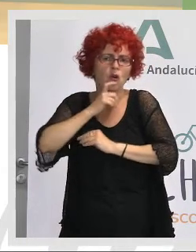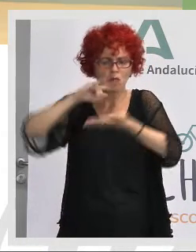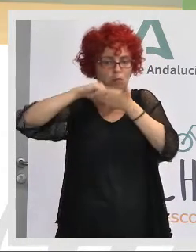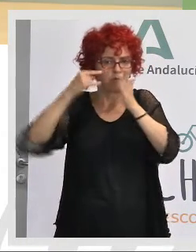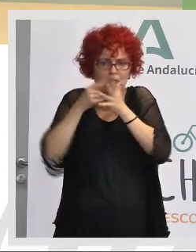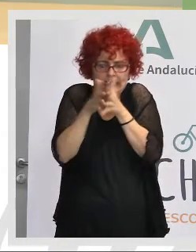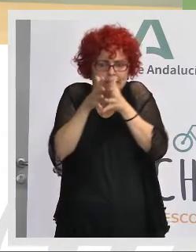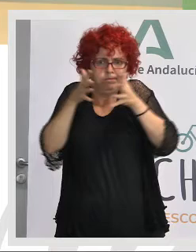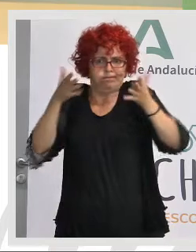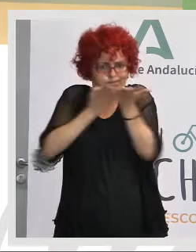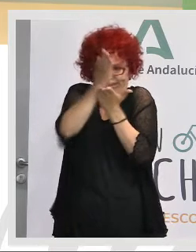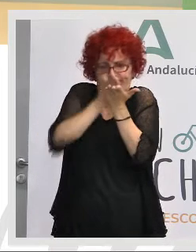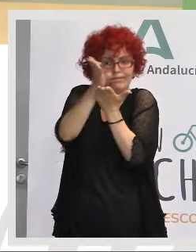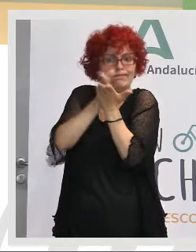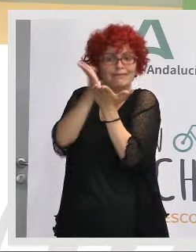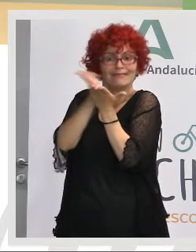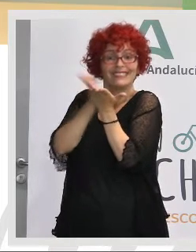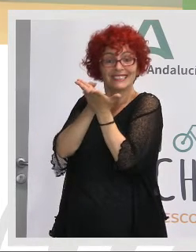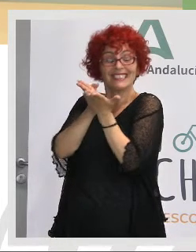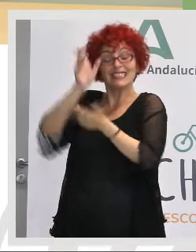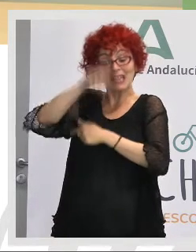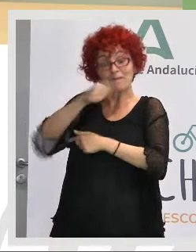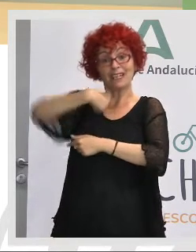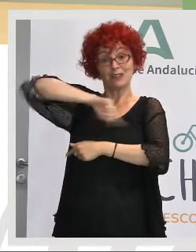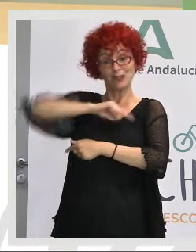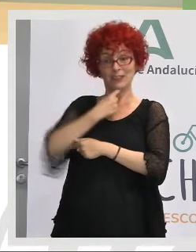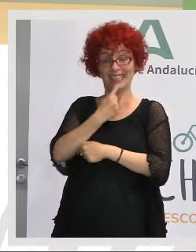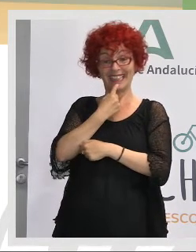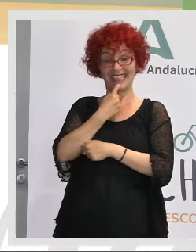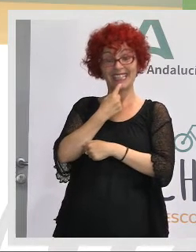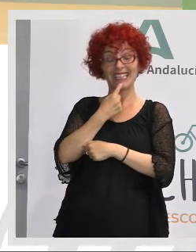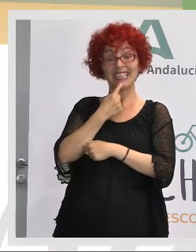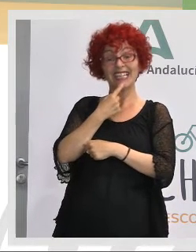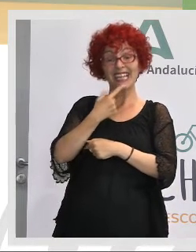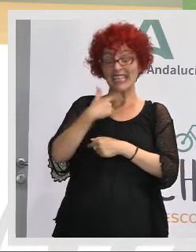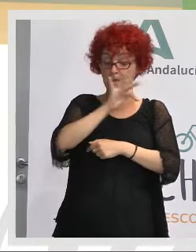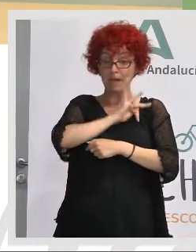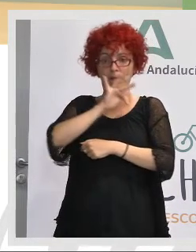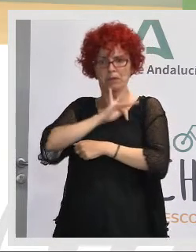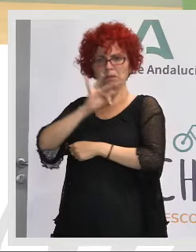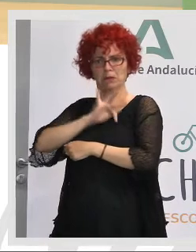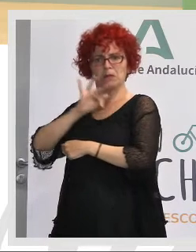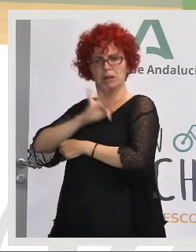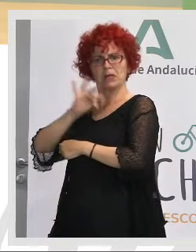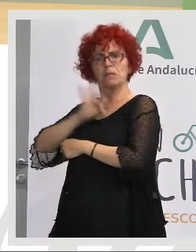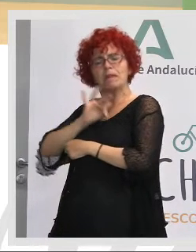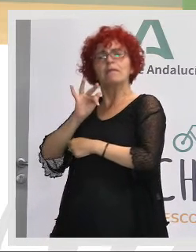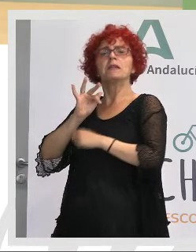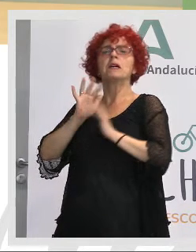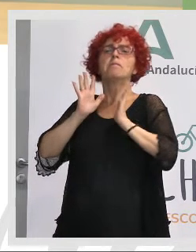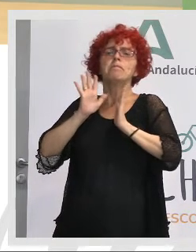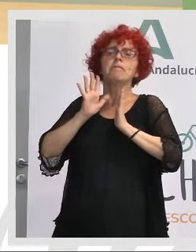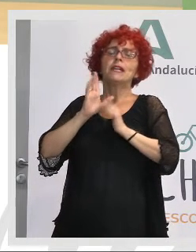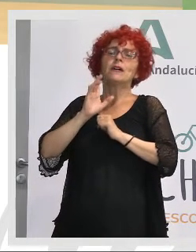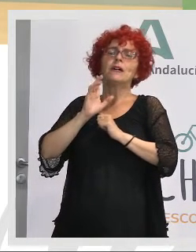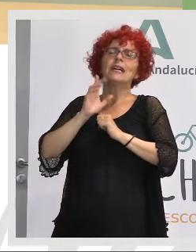difusión también del trabajo. Decirles que tenemos otros premios que tienen accesi y que seguro lo van a